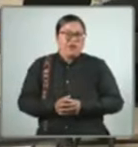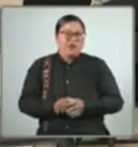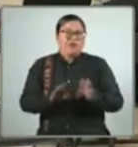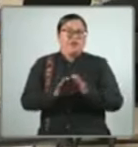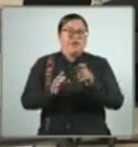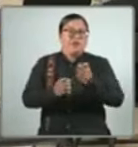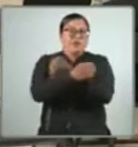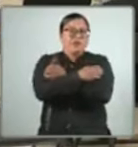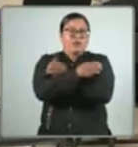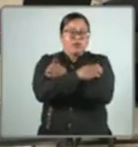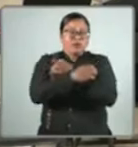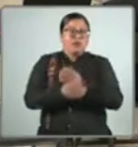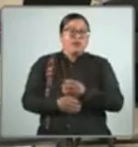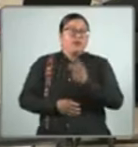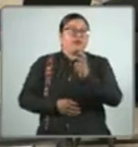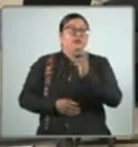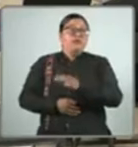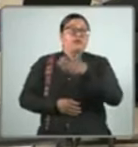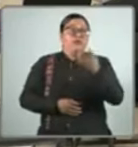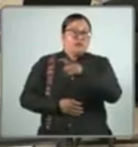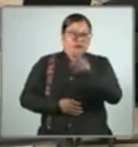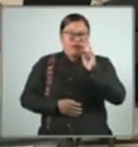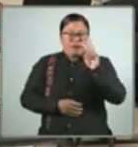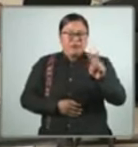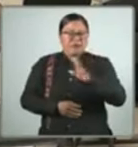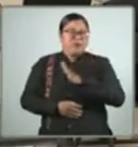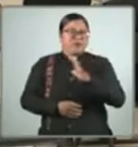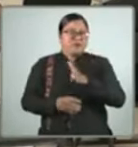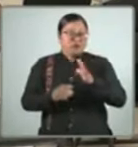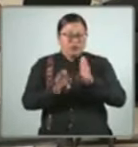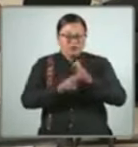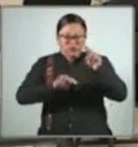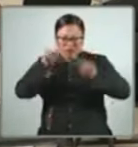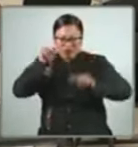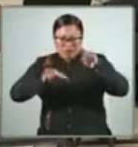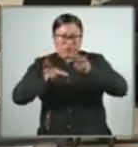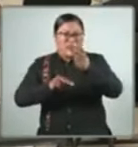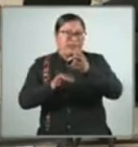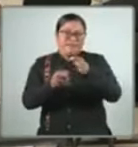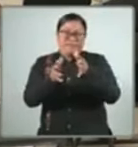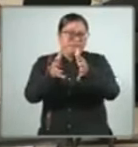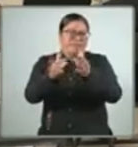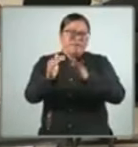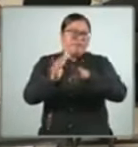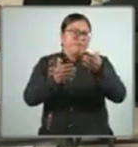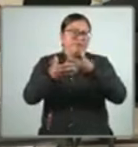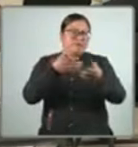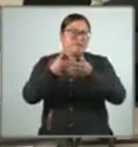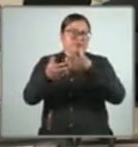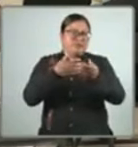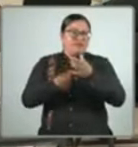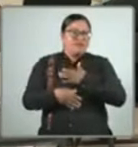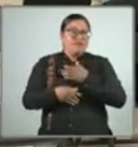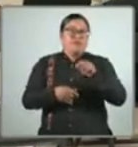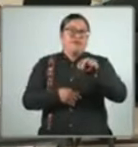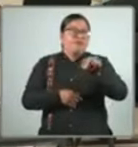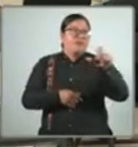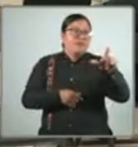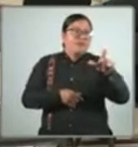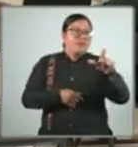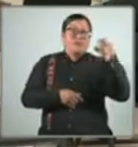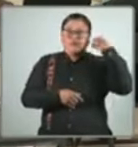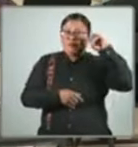educación bancaria. Entonces, si te das cuenta, los estándares con los que se nos mide es bajo ese modelo. Nosotros no somos Nuevo León.